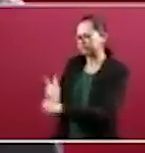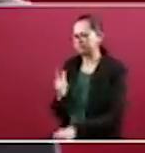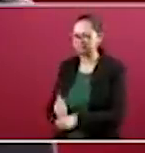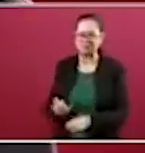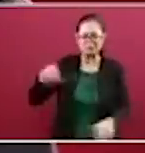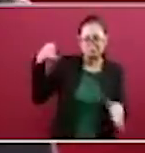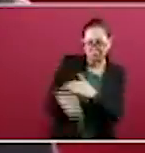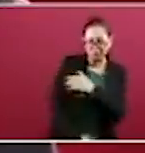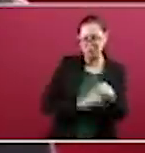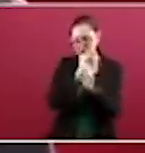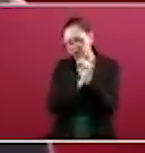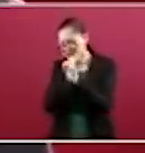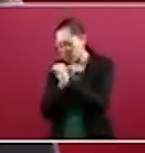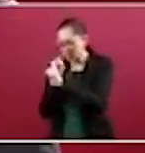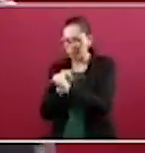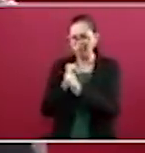estudios,